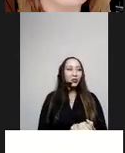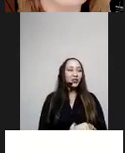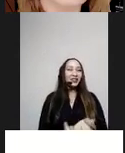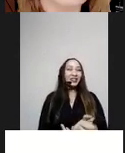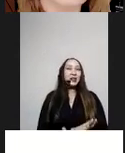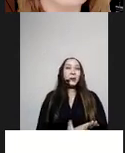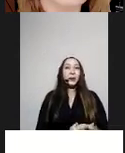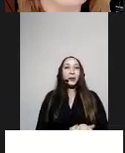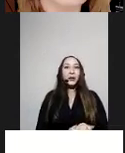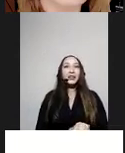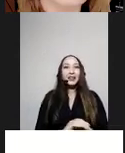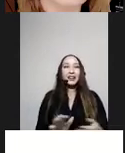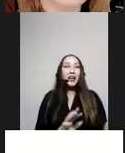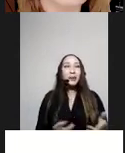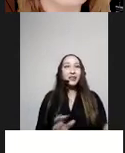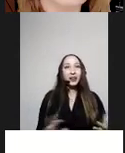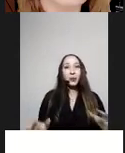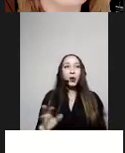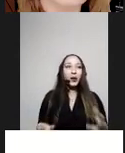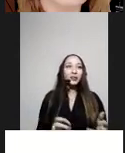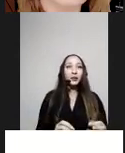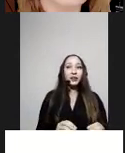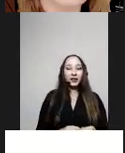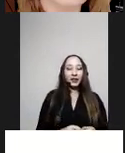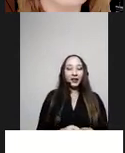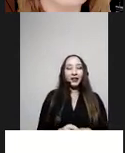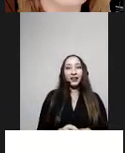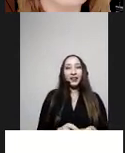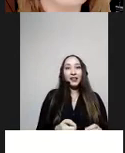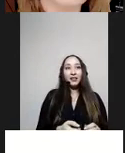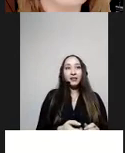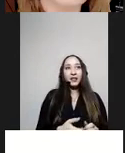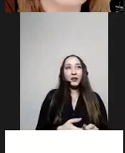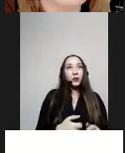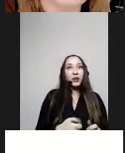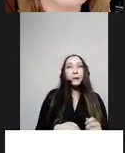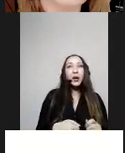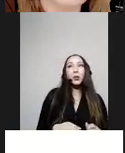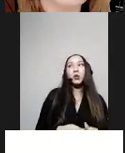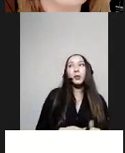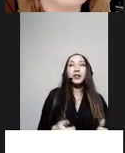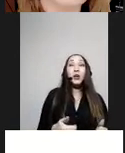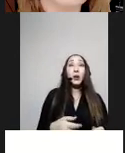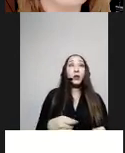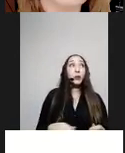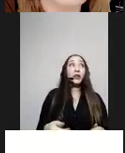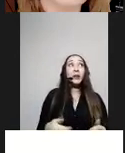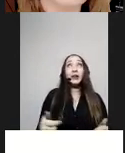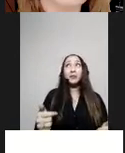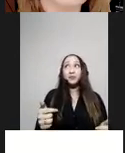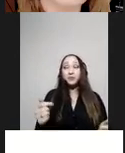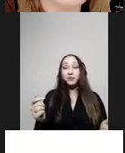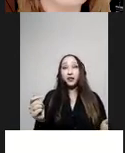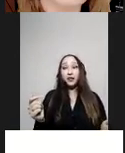años, pero trata de ejemplificar un poco eso, de que lleva su vida en piloto automático y cuando viene a